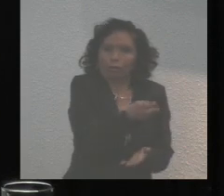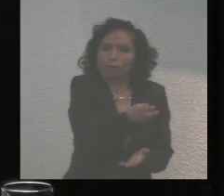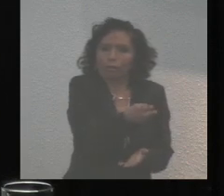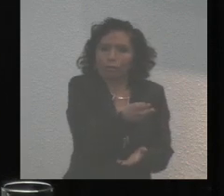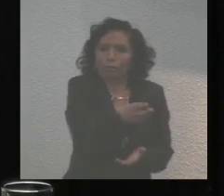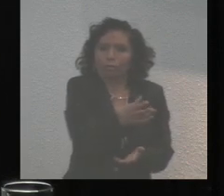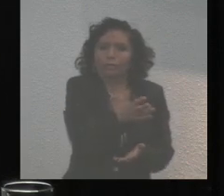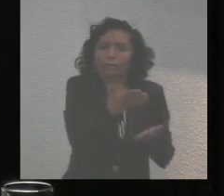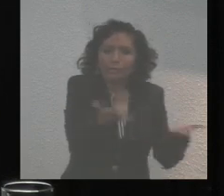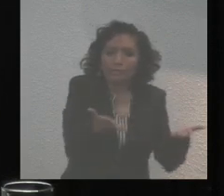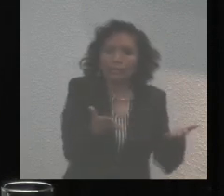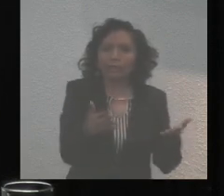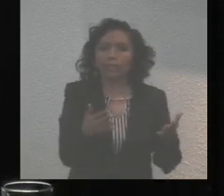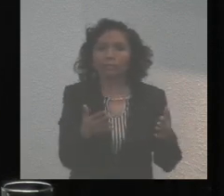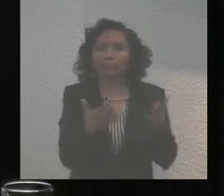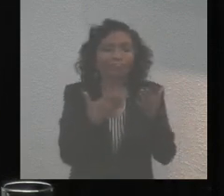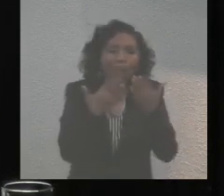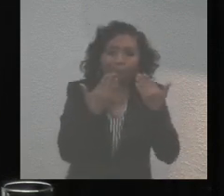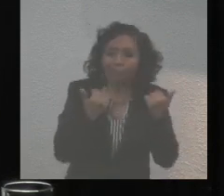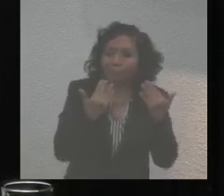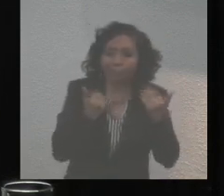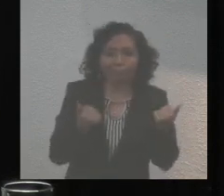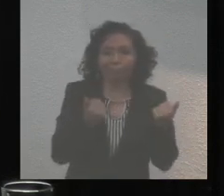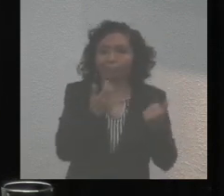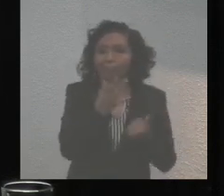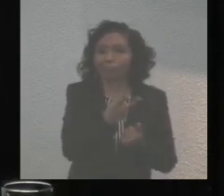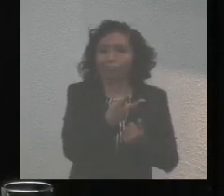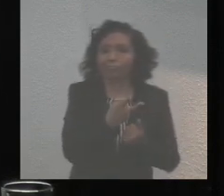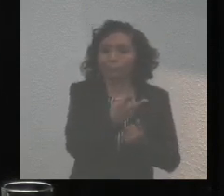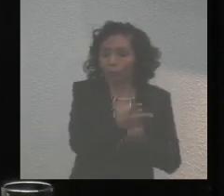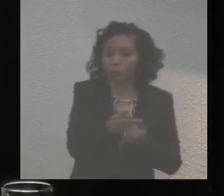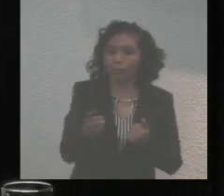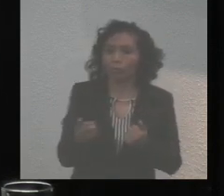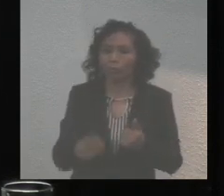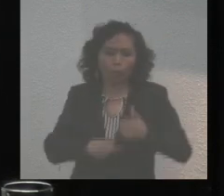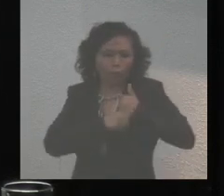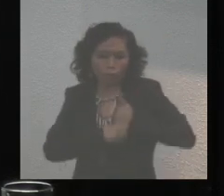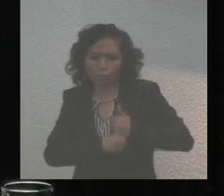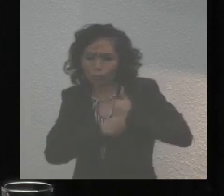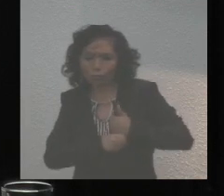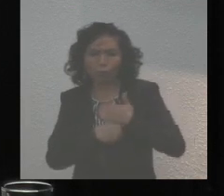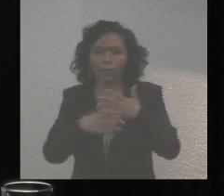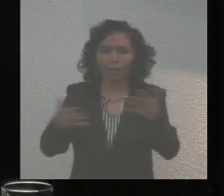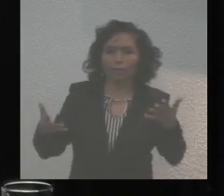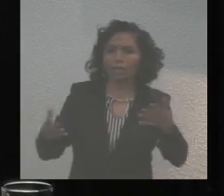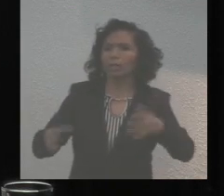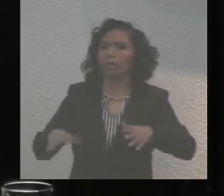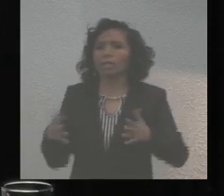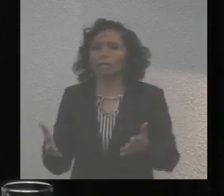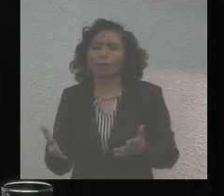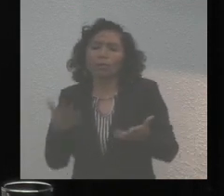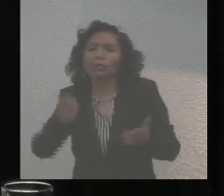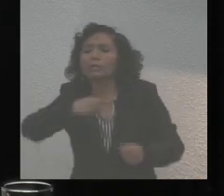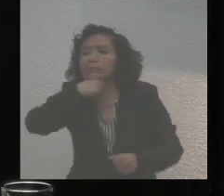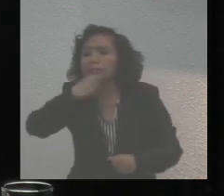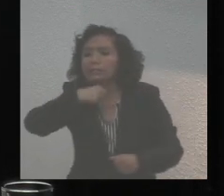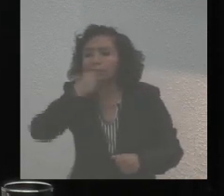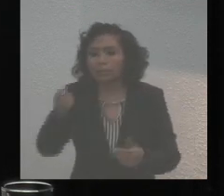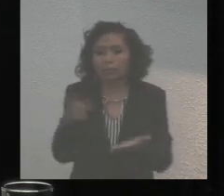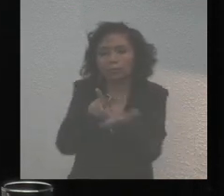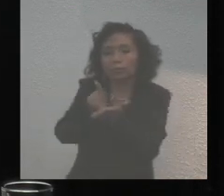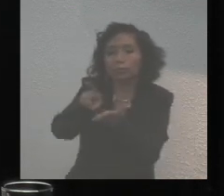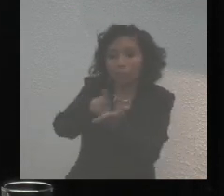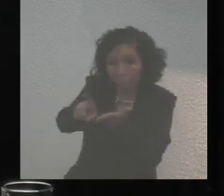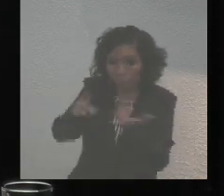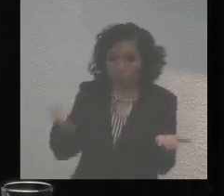que lamentablemente no tuvieron voz, los de aquellos que sufren limitaciones y desamor en la vejez, los derechos